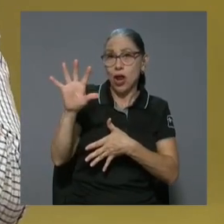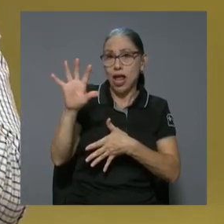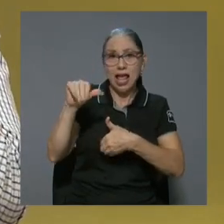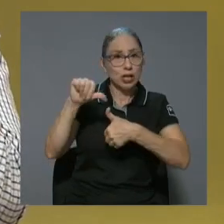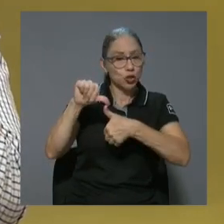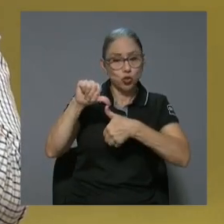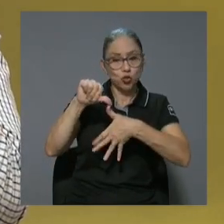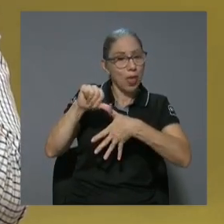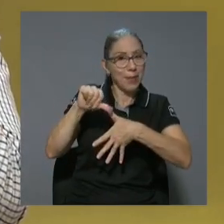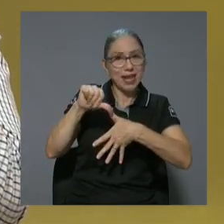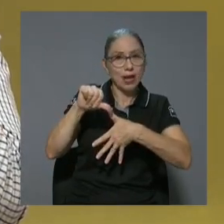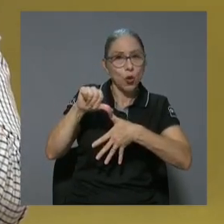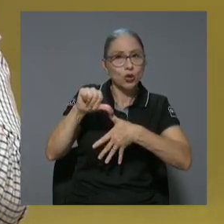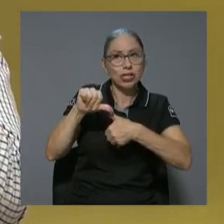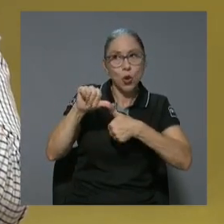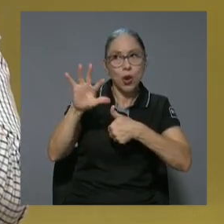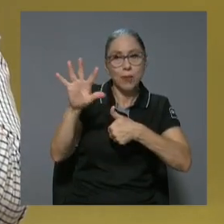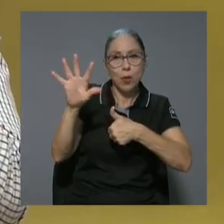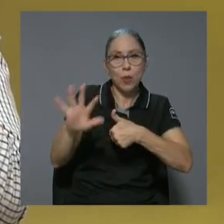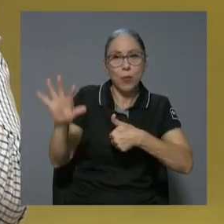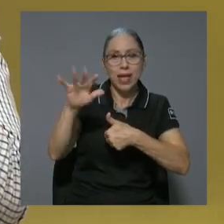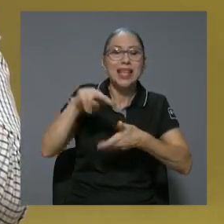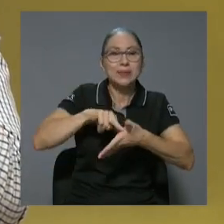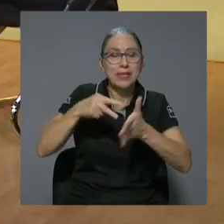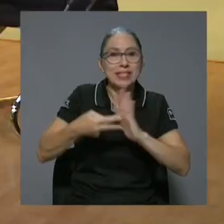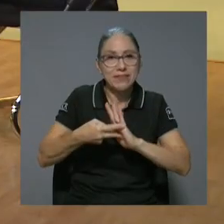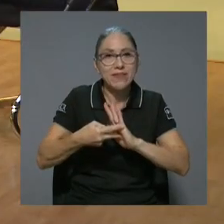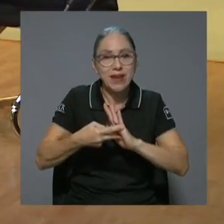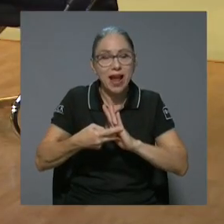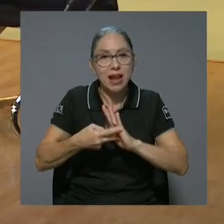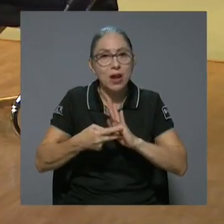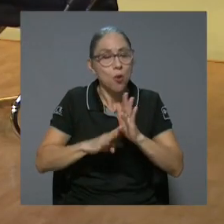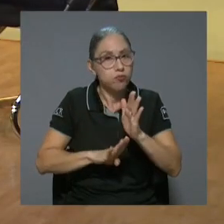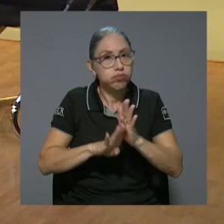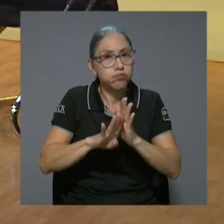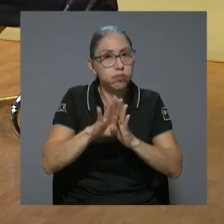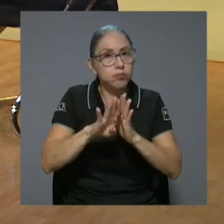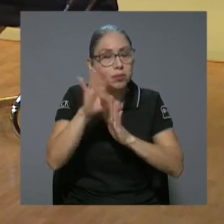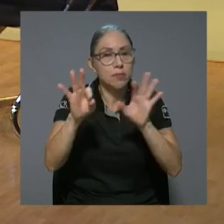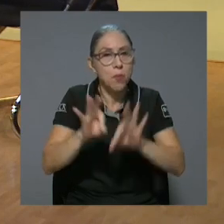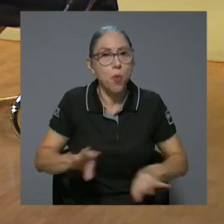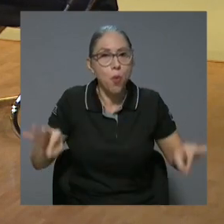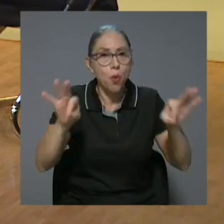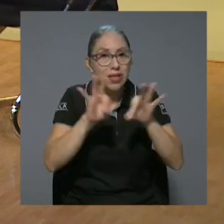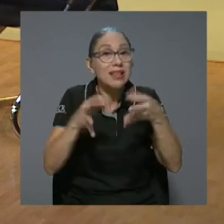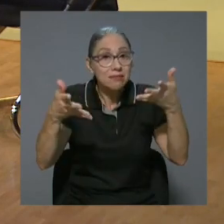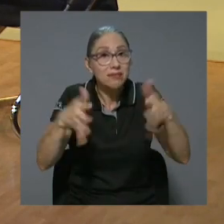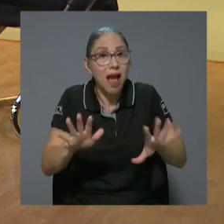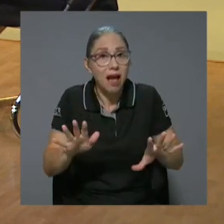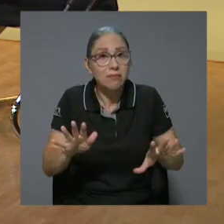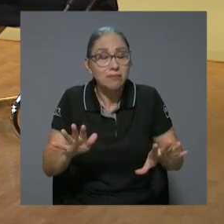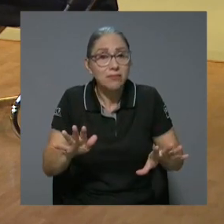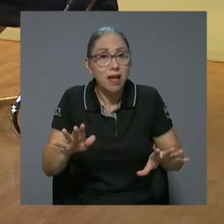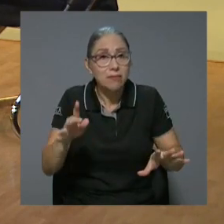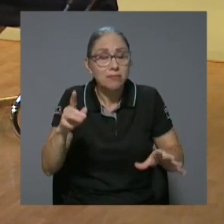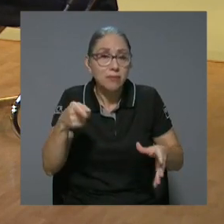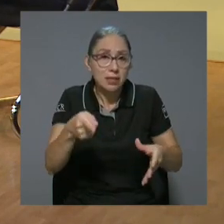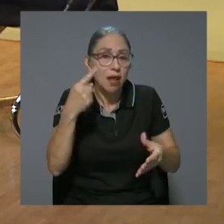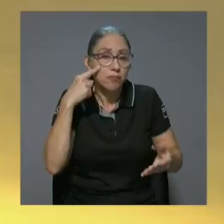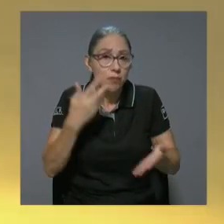Sudamérica, esto va a implicar un potencial de crecimiento significativo y ya lo está significando, ya lo está